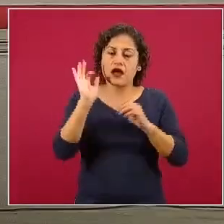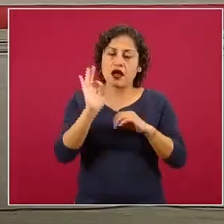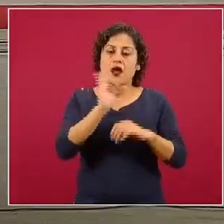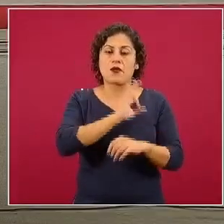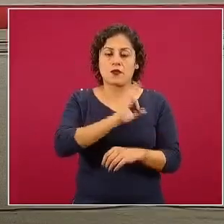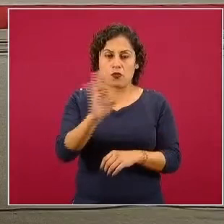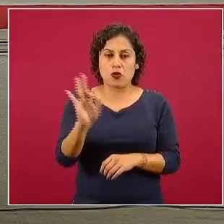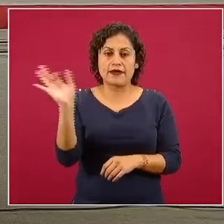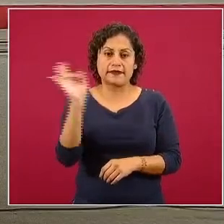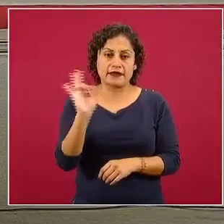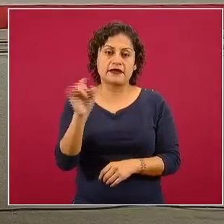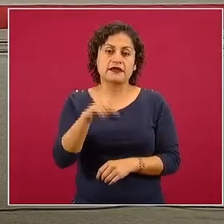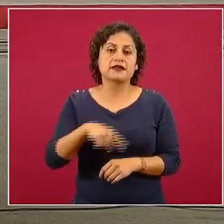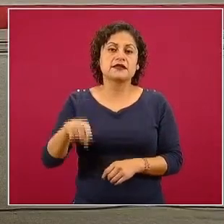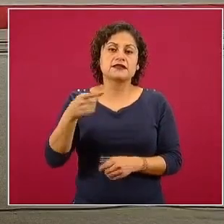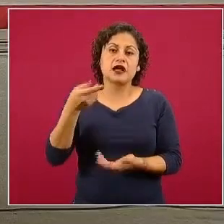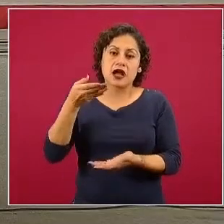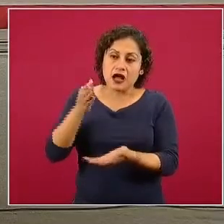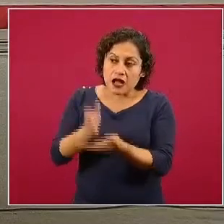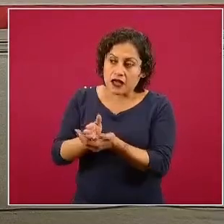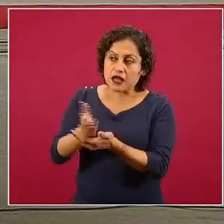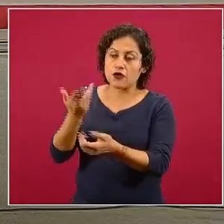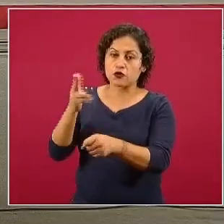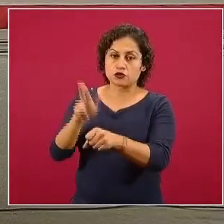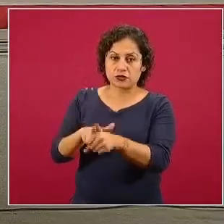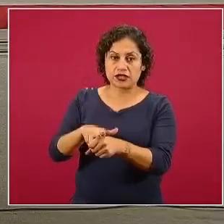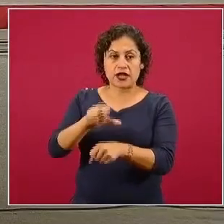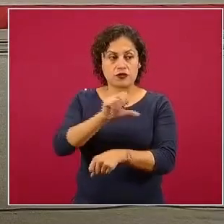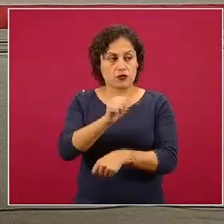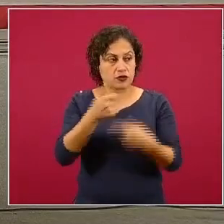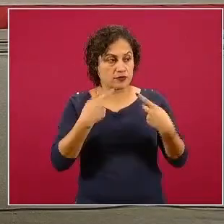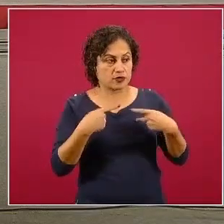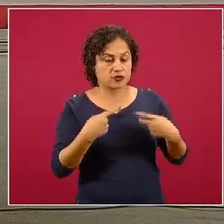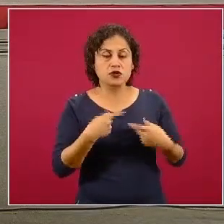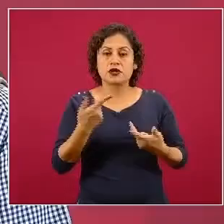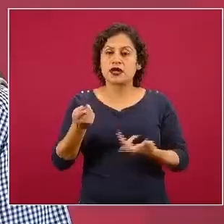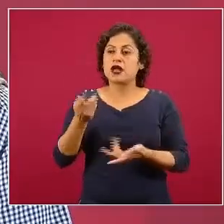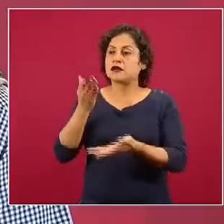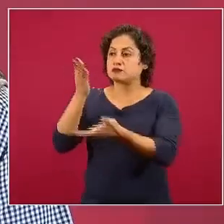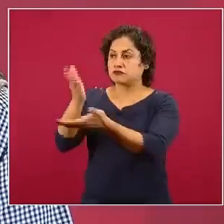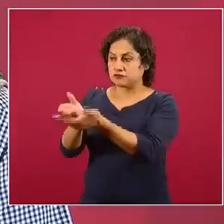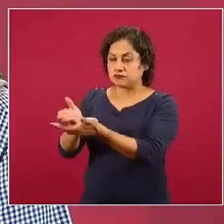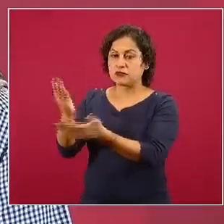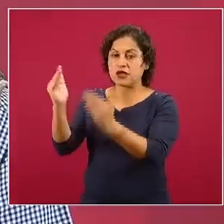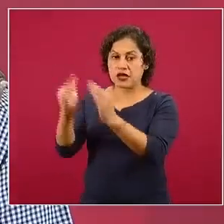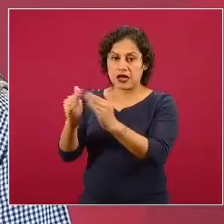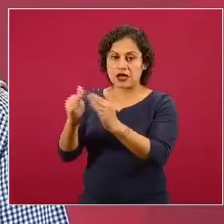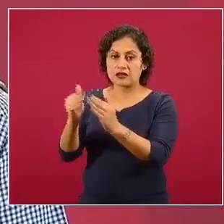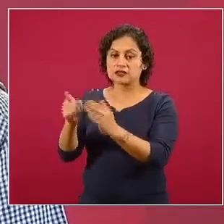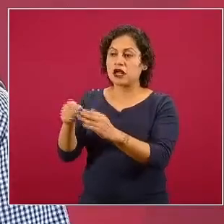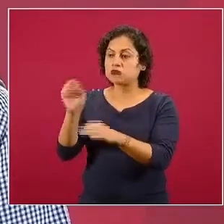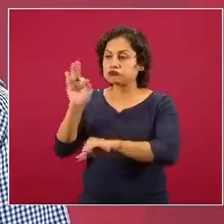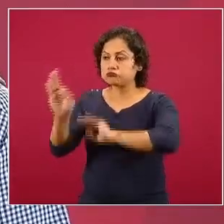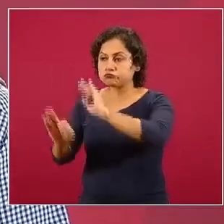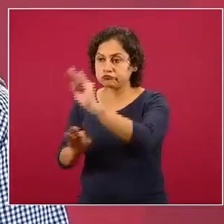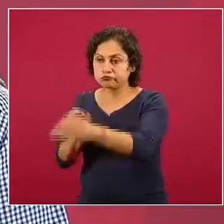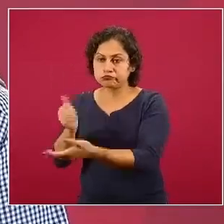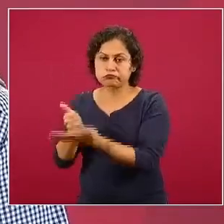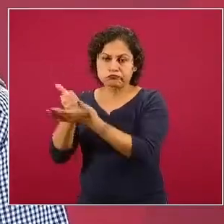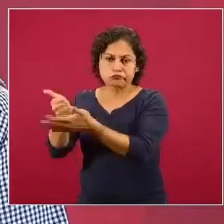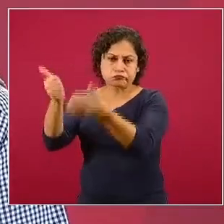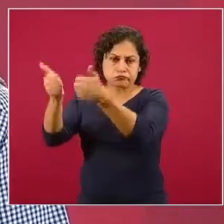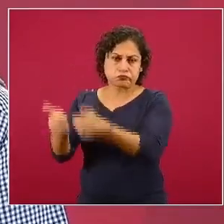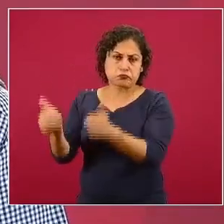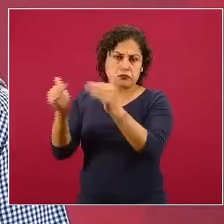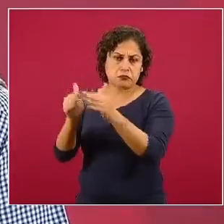de tratamientos en el domicilio mientras sea esto todavía posible. Entonces, esa es la importancia y la relevancia por la cual debemos